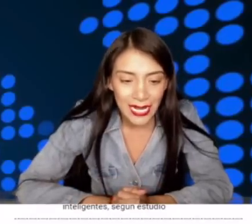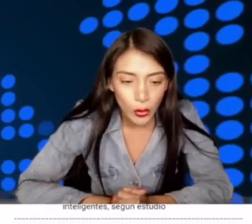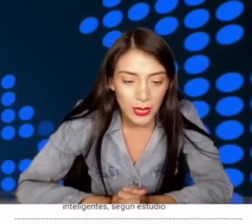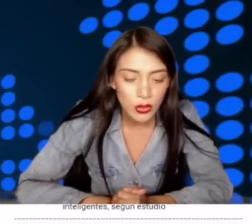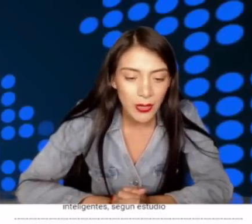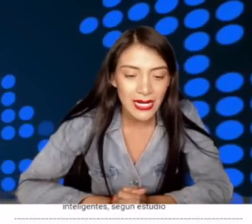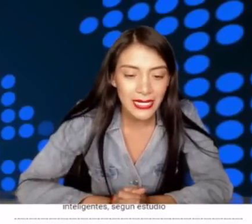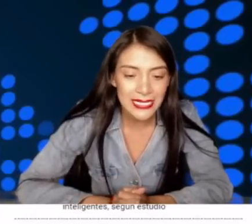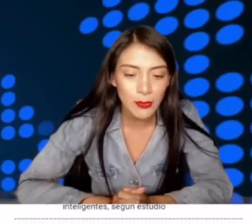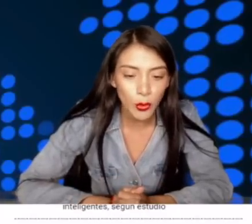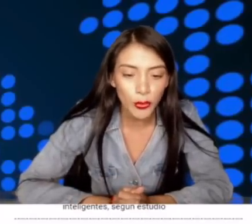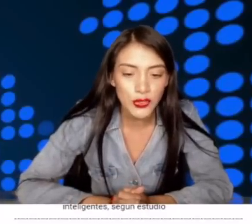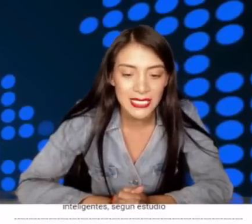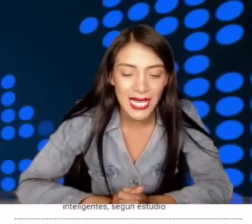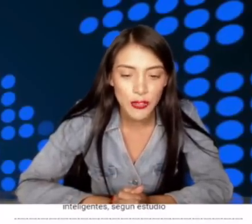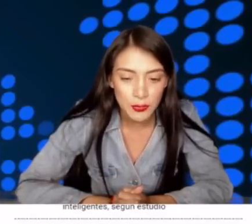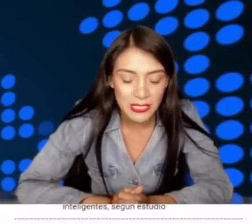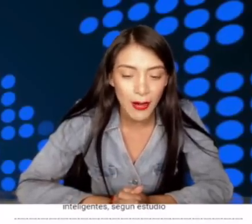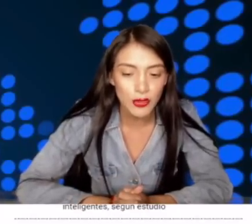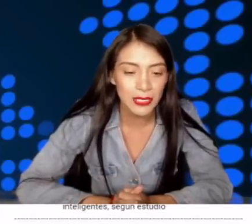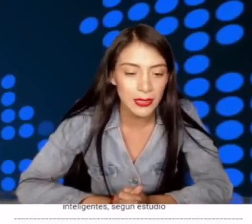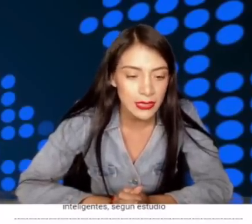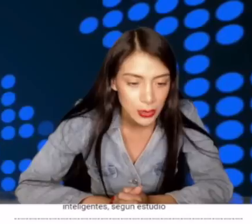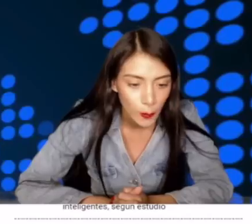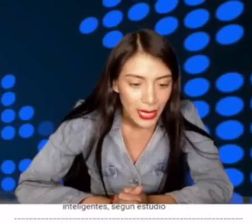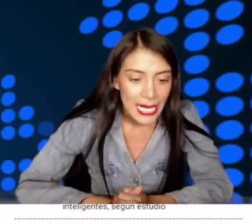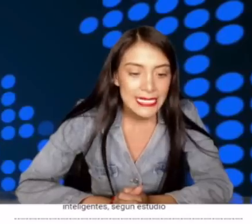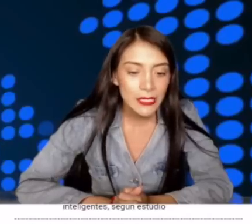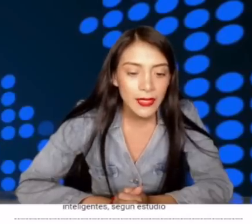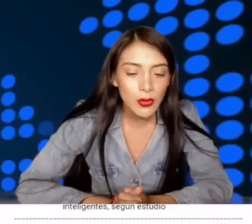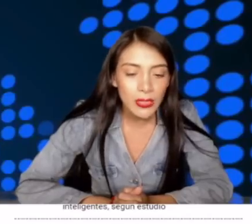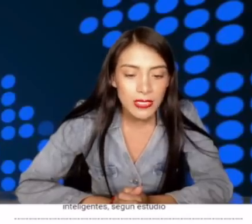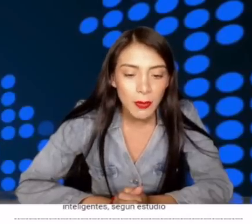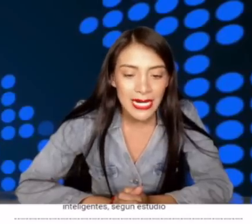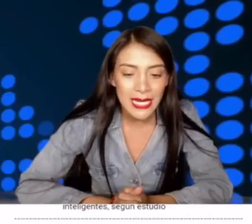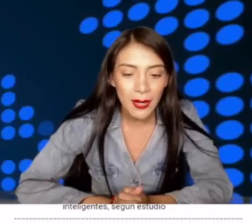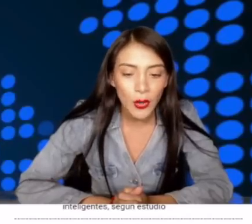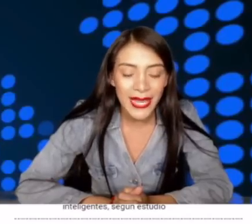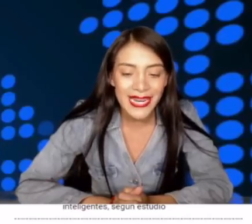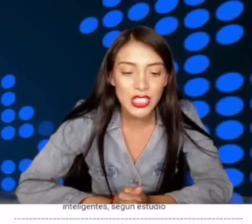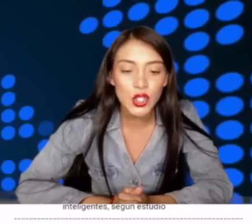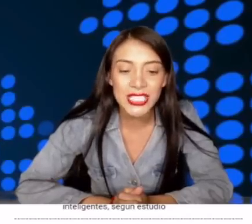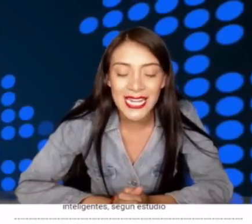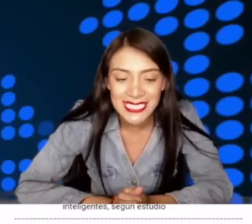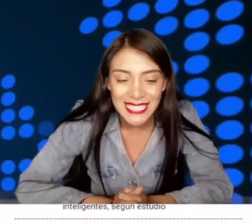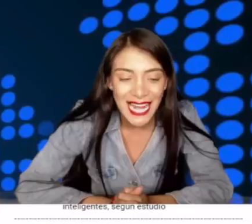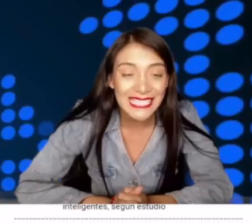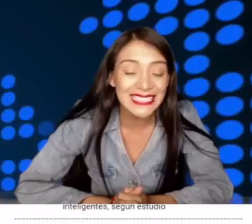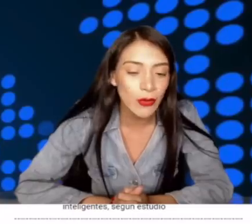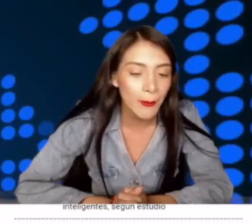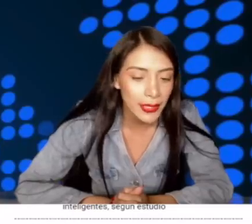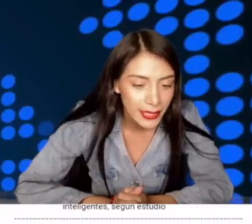en el cargo y buscaba reelegirse por otros 6 años más para 2025, significa un revés para el llamado eje